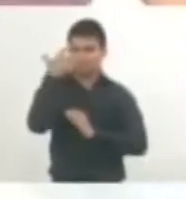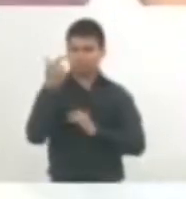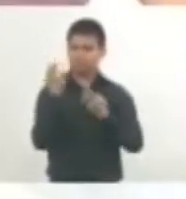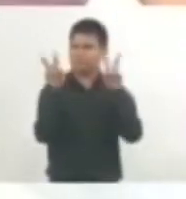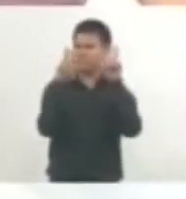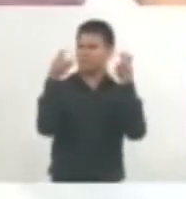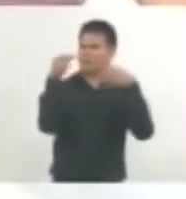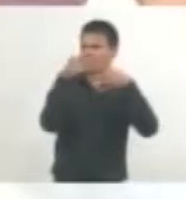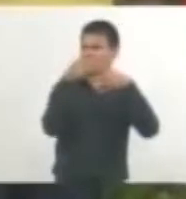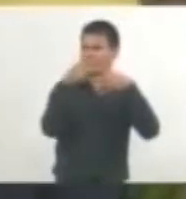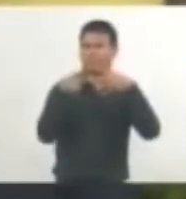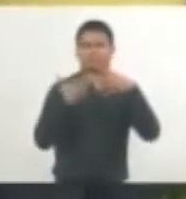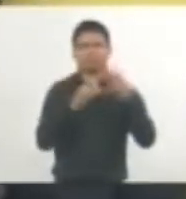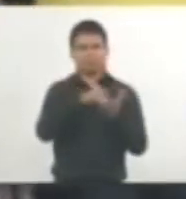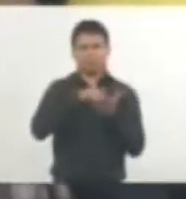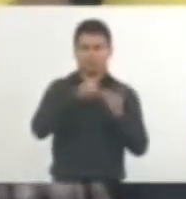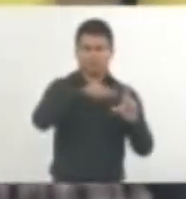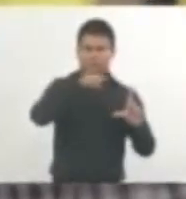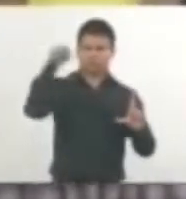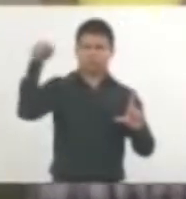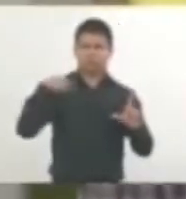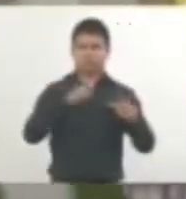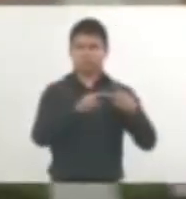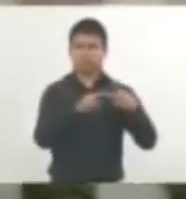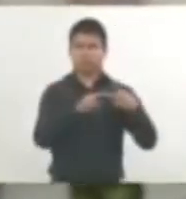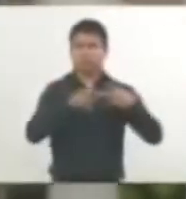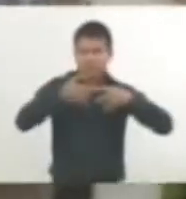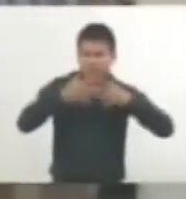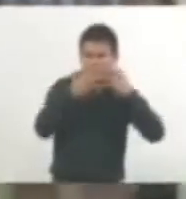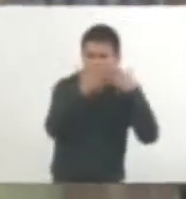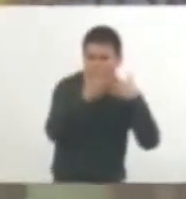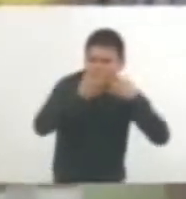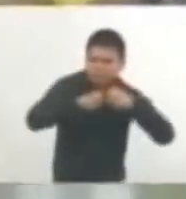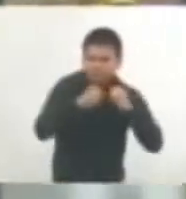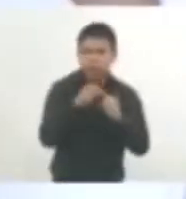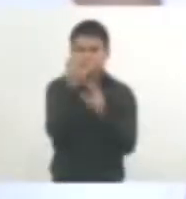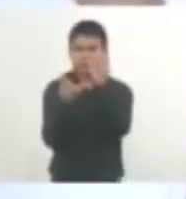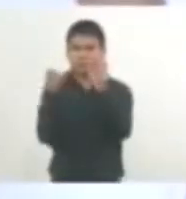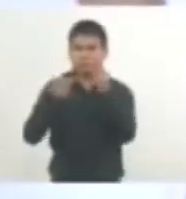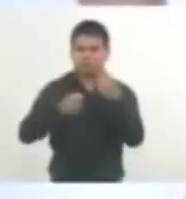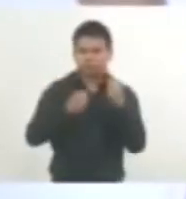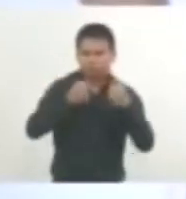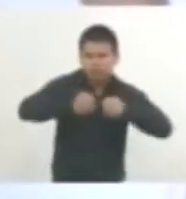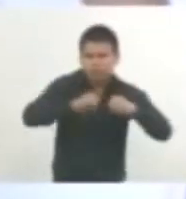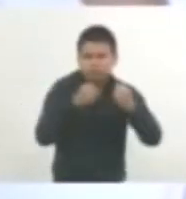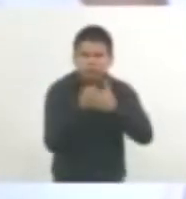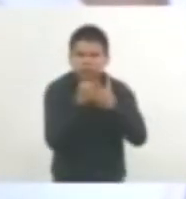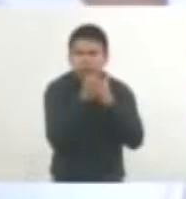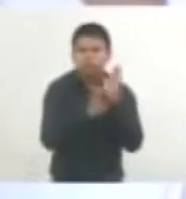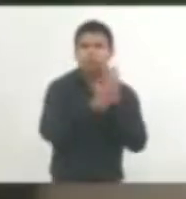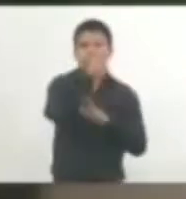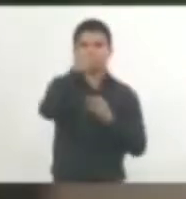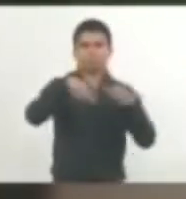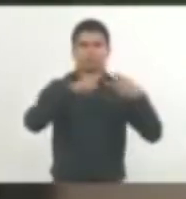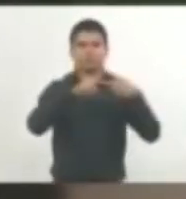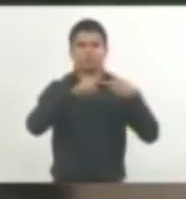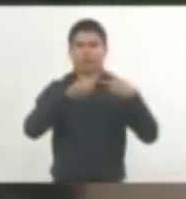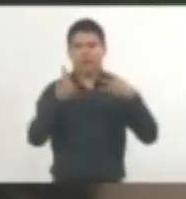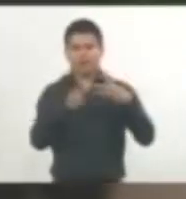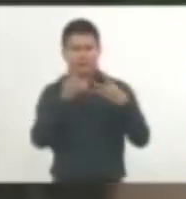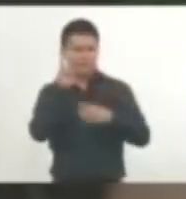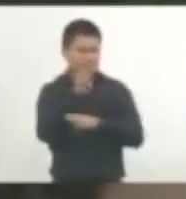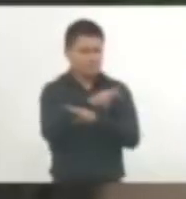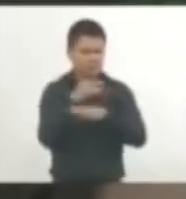la estabilidad económica, formación de líderes e implementación de más recursos para vigilancia y control en los aportes de la ciudadanía. De alguna